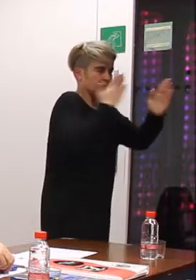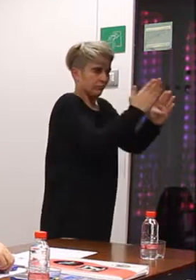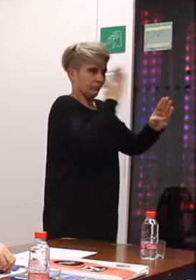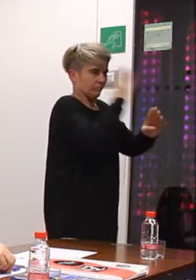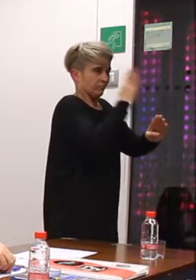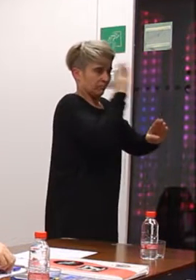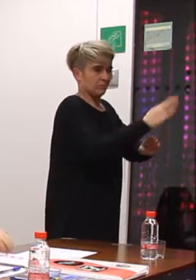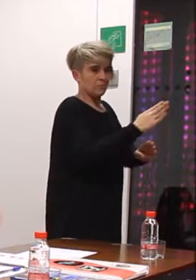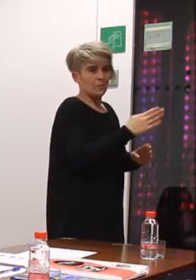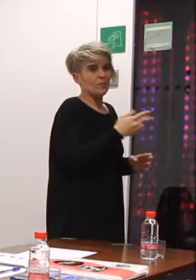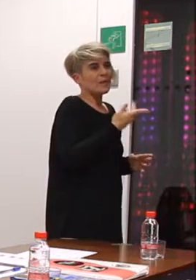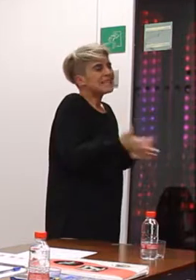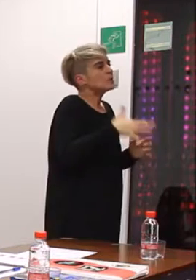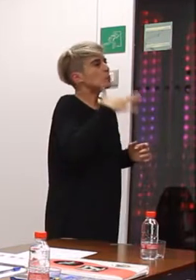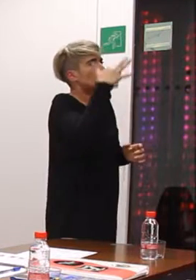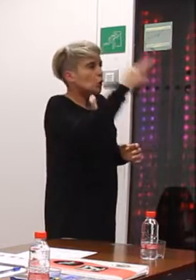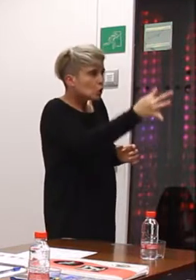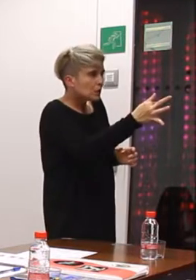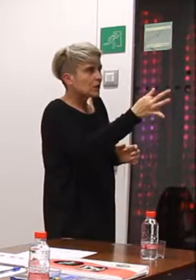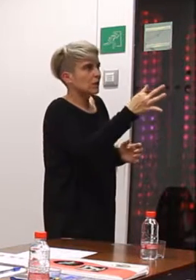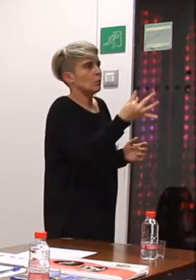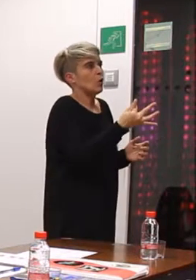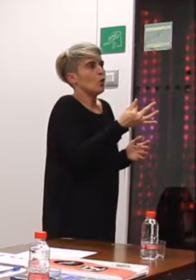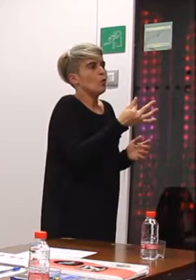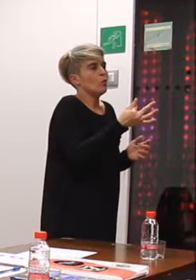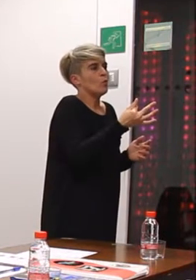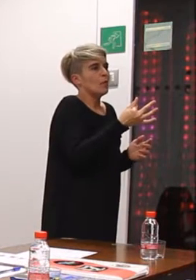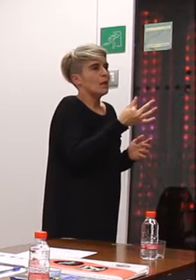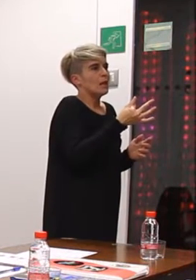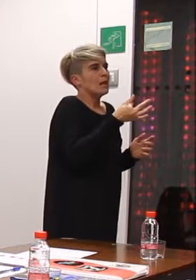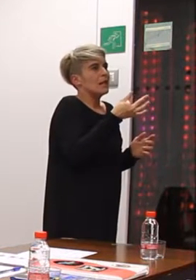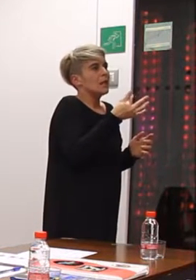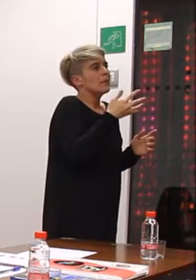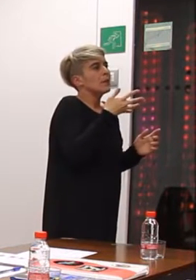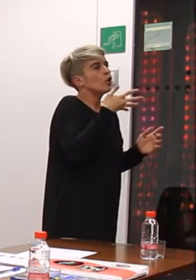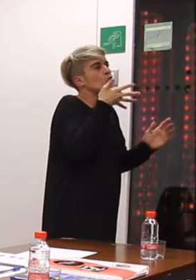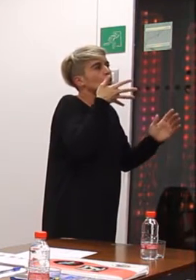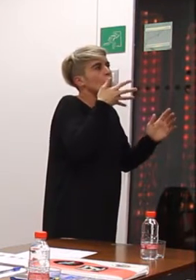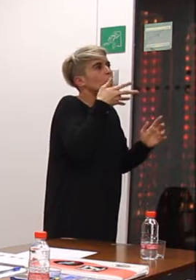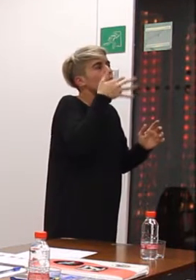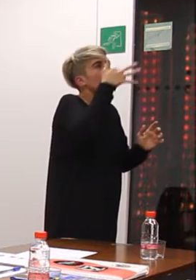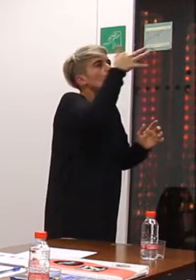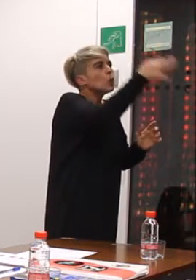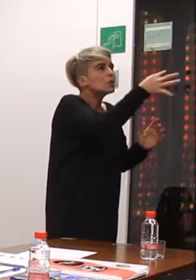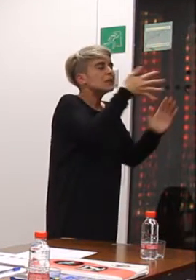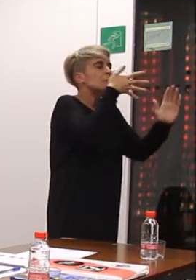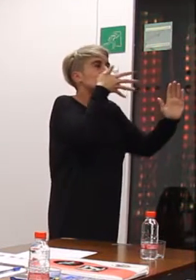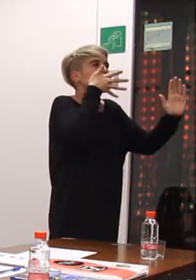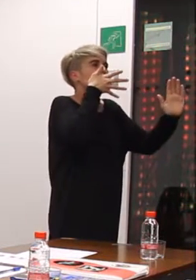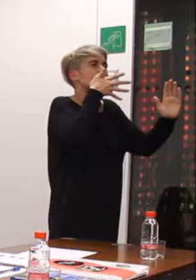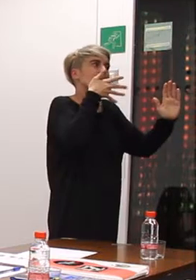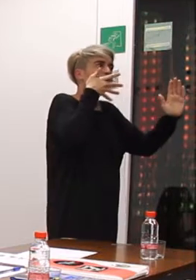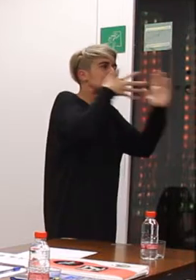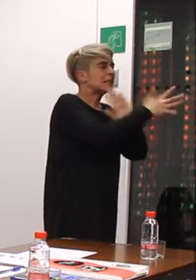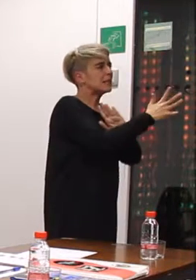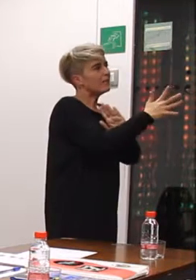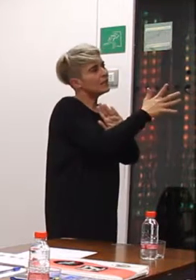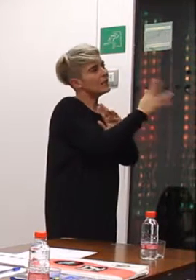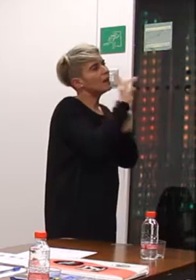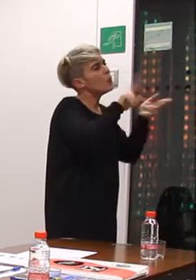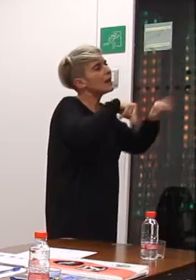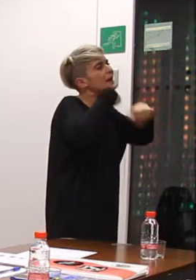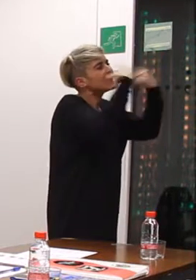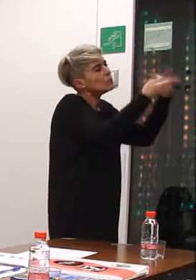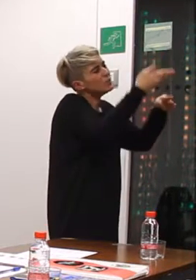pero por otro es muy positivo si tenemos en cuenta qué significa. Significa una respuesta parcial a un problema global, que es el